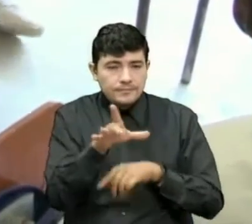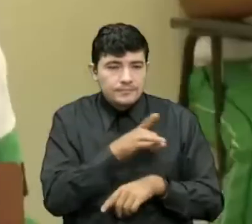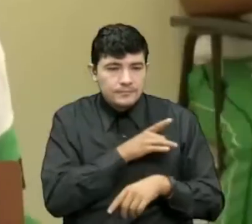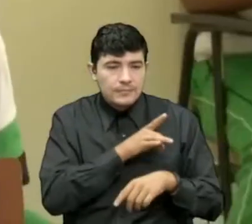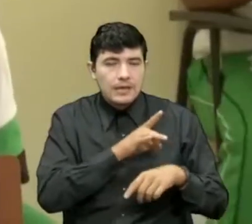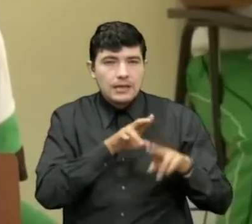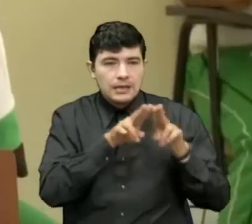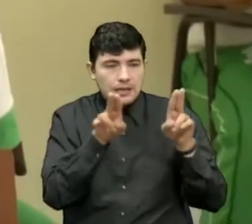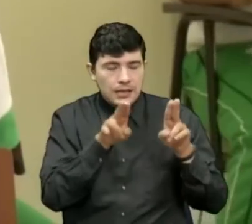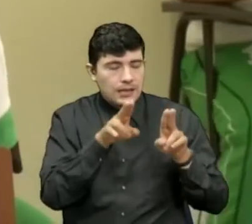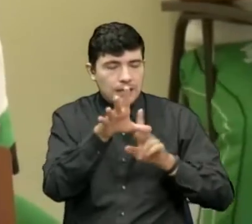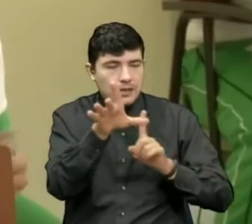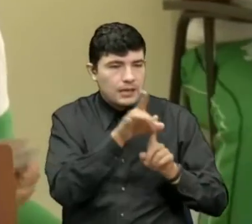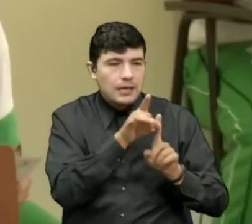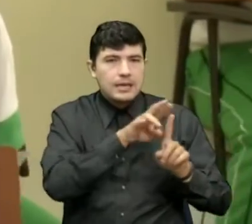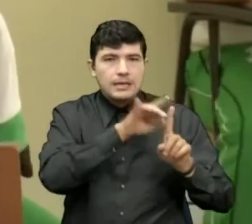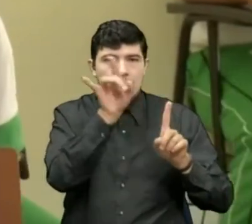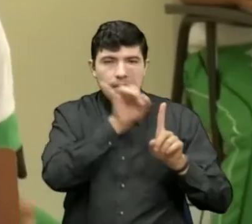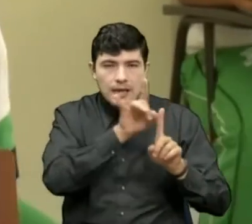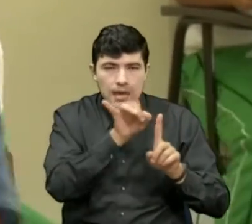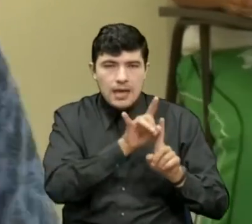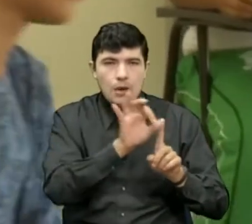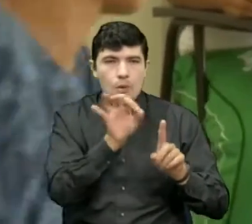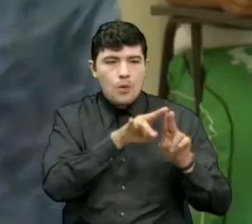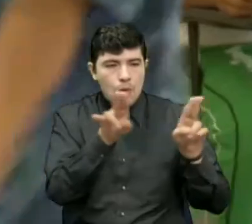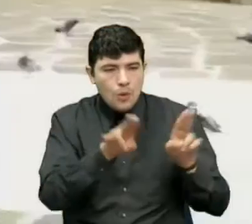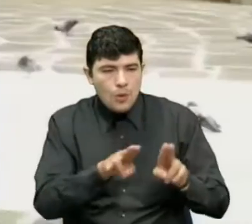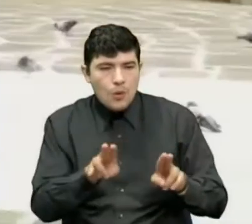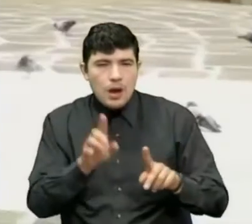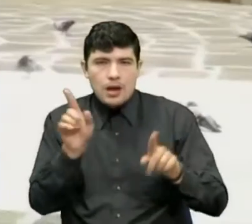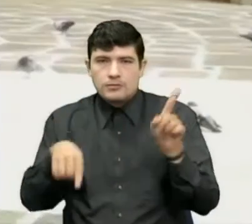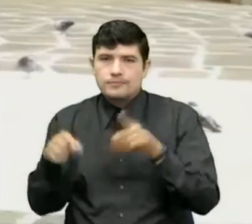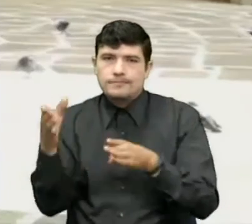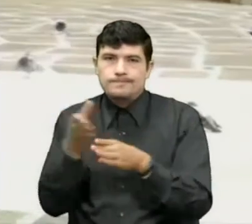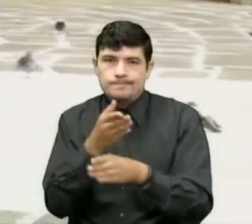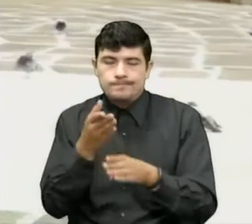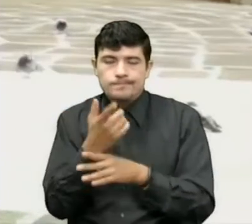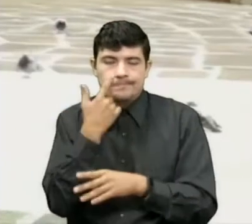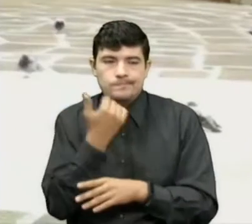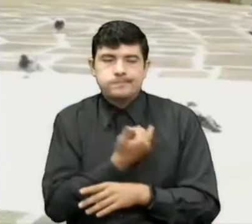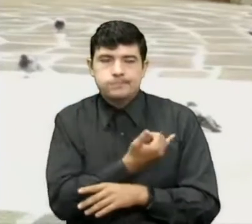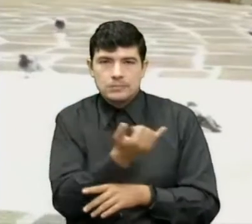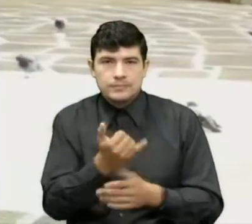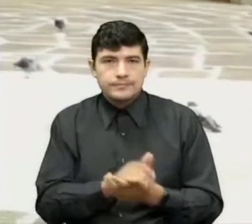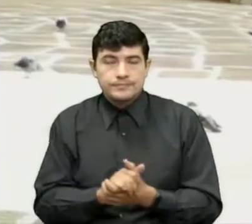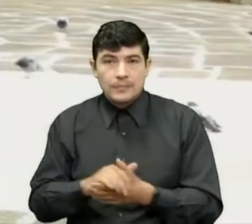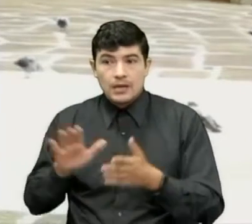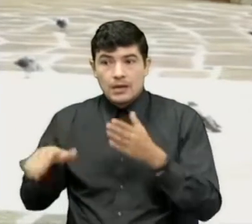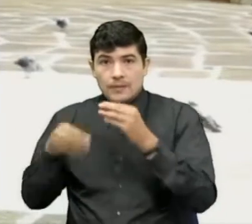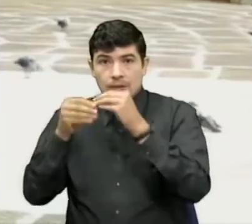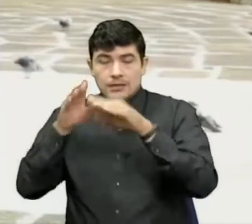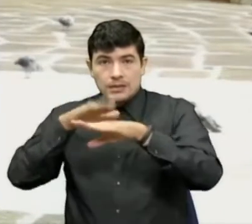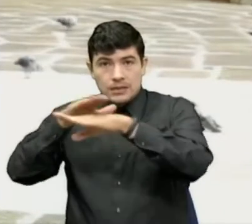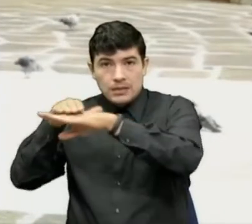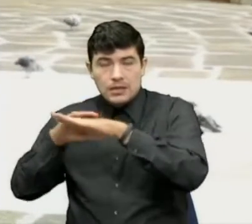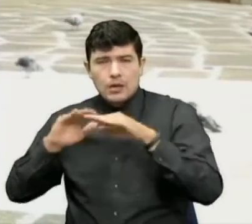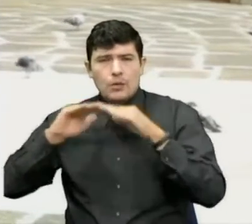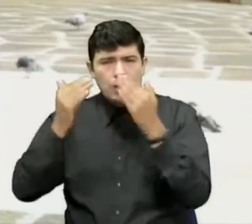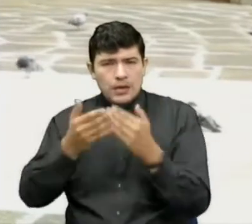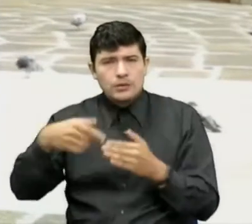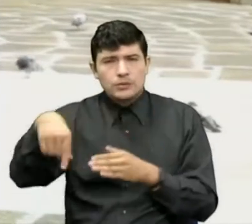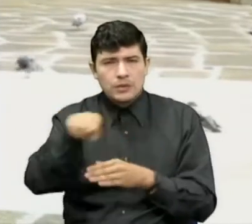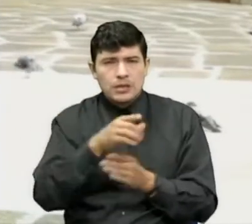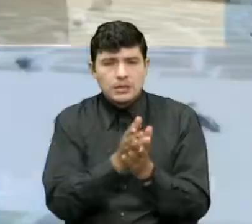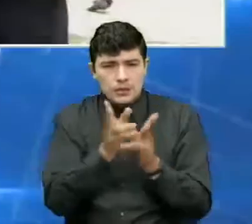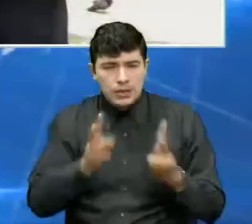de algunos estudiantes y padres de familia ha generado esta situación las instituciones educativas hacen un llamado a estos estudiantes a tener mayor